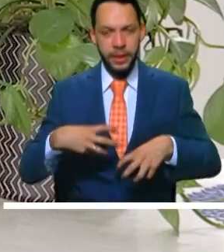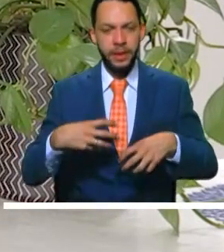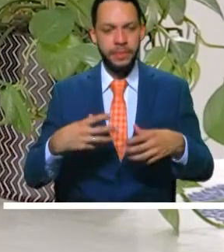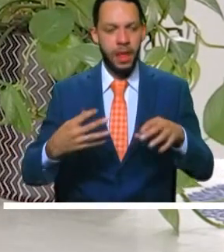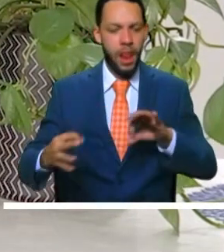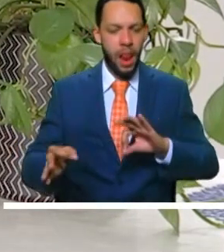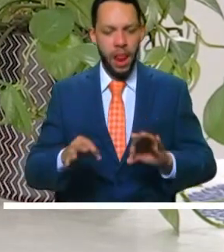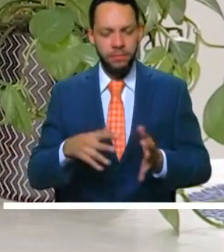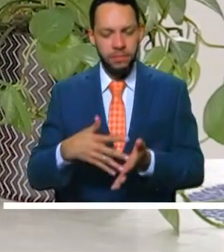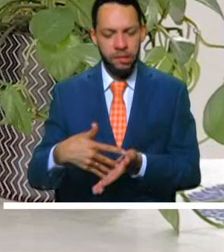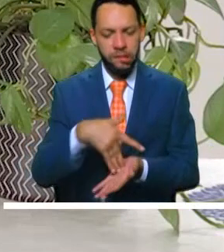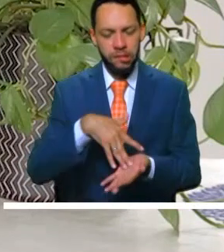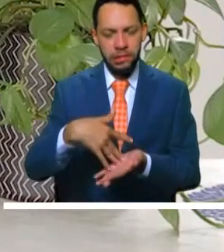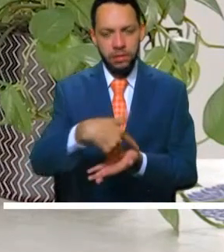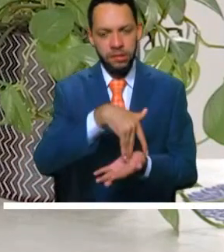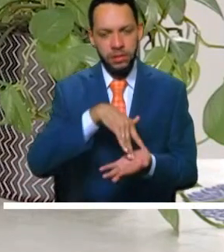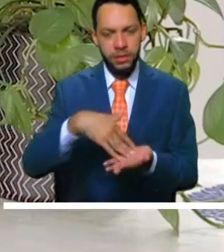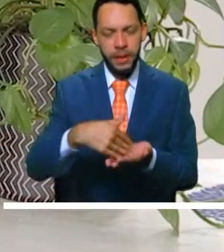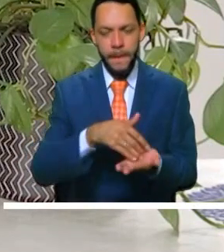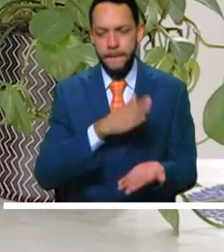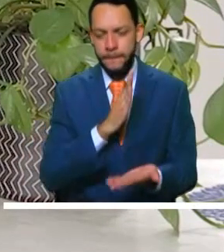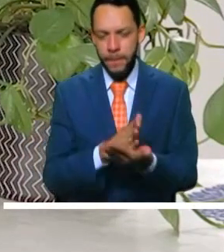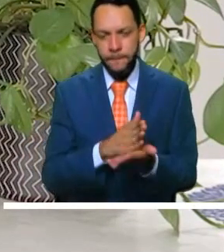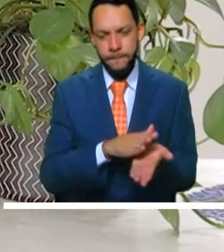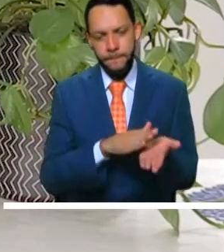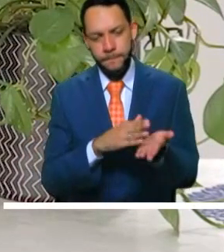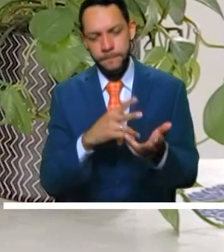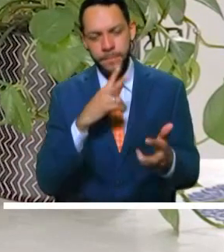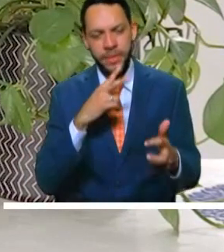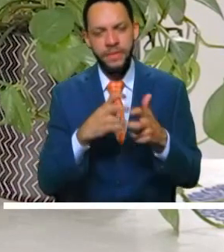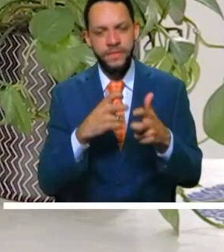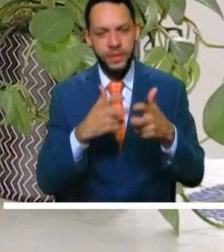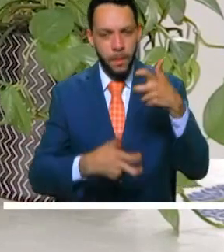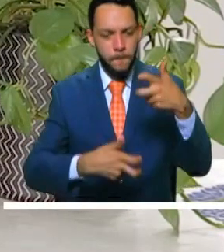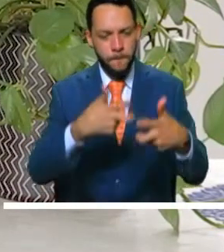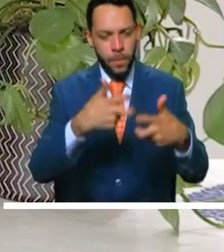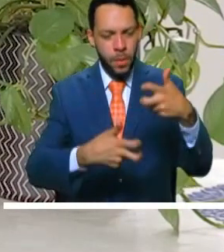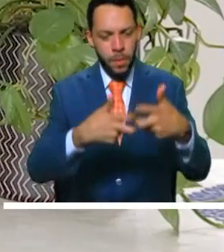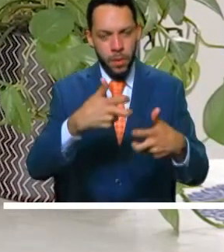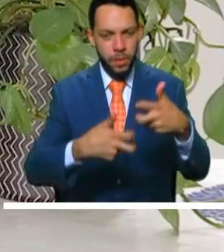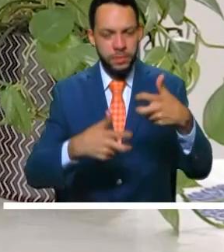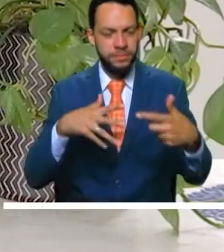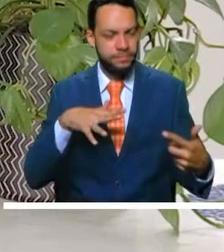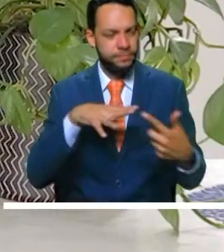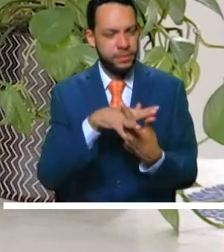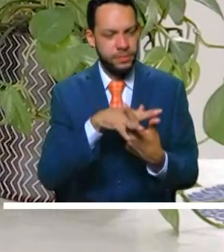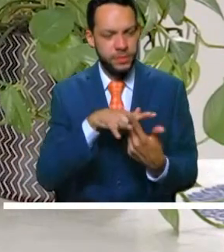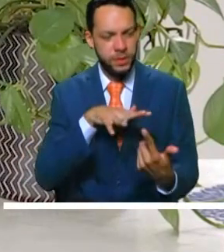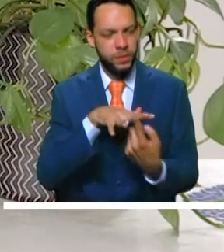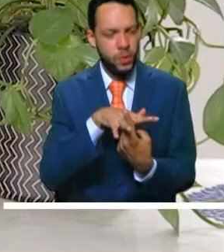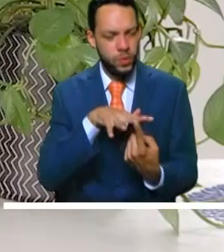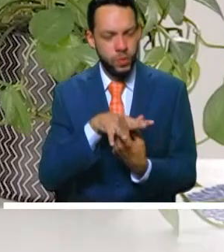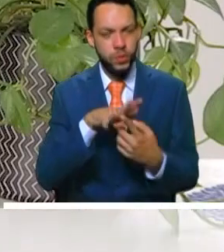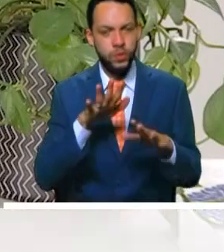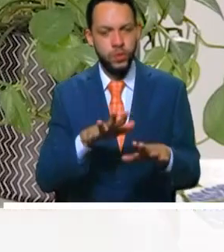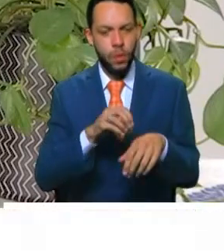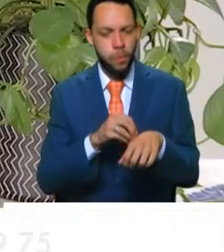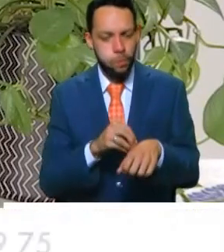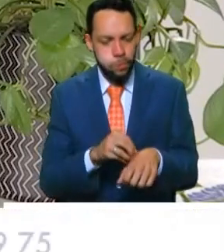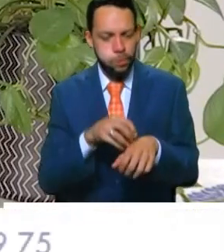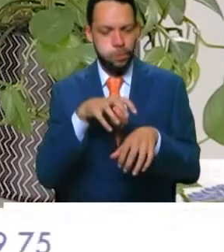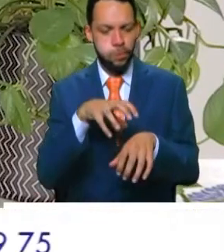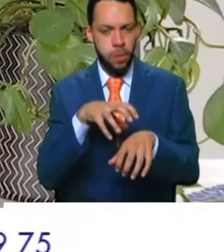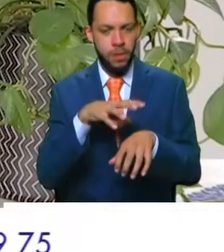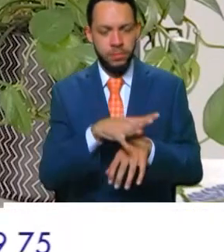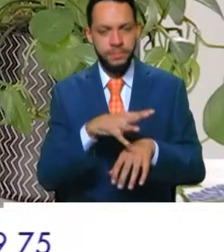mal, hasta que el intestino hace como poritos y empieza a entrar todo lo que se llama una endotoxemia. Endotoxemia es una inflamación generalizada. Ese es